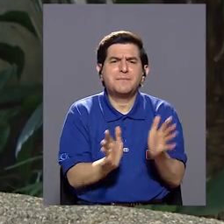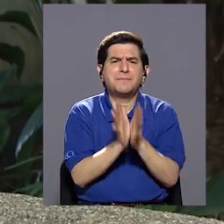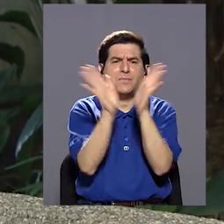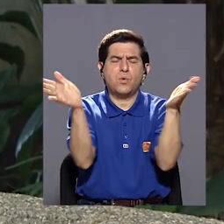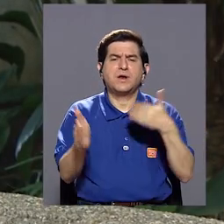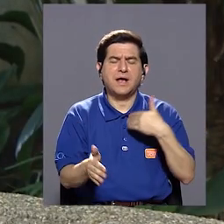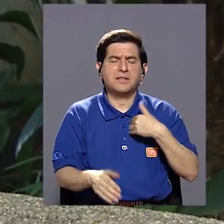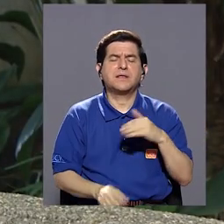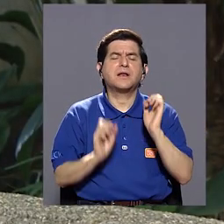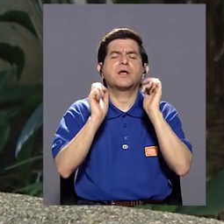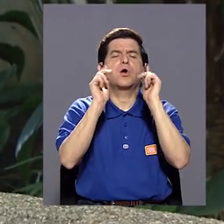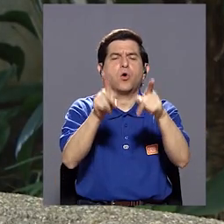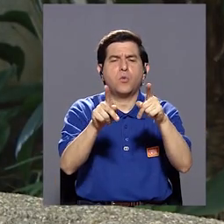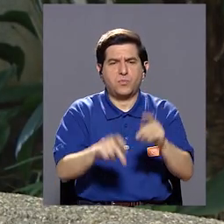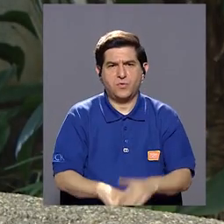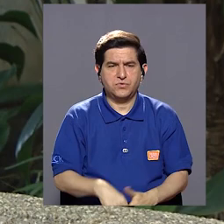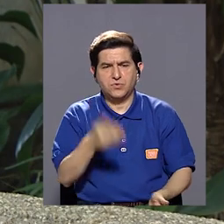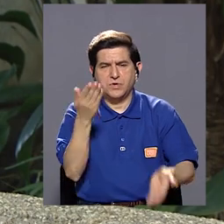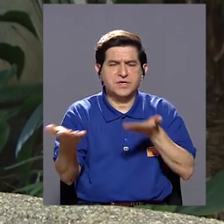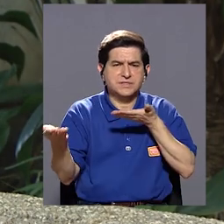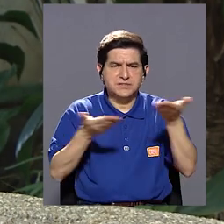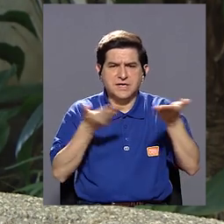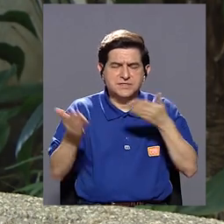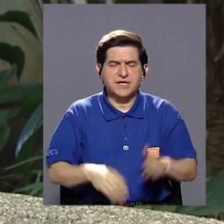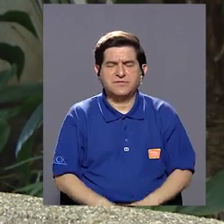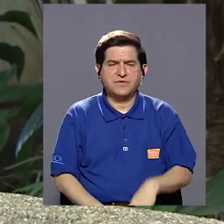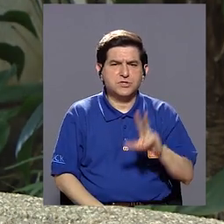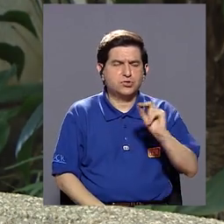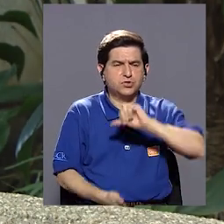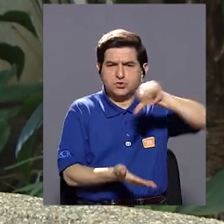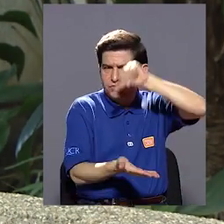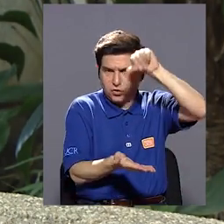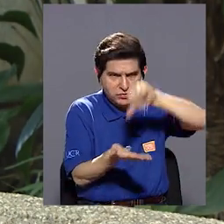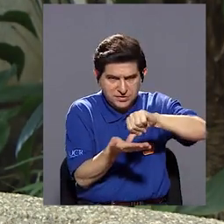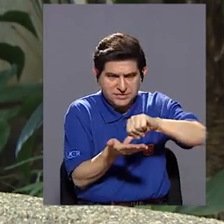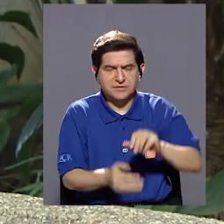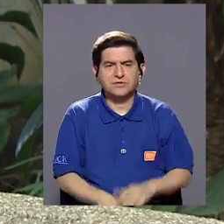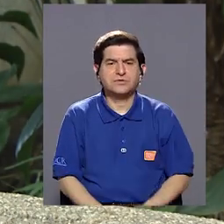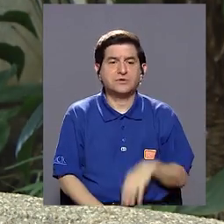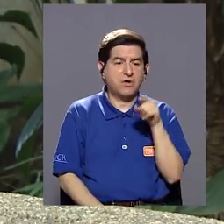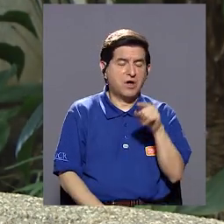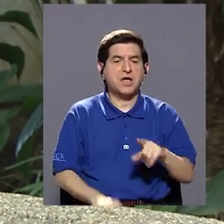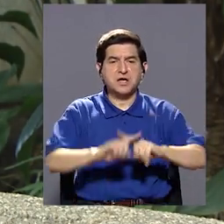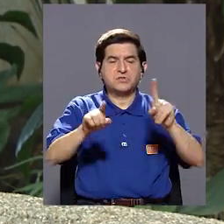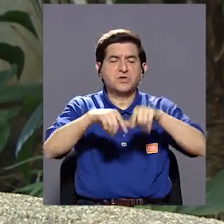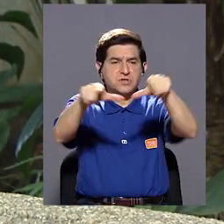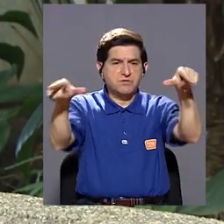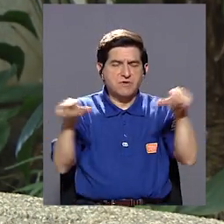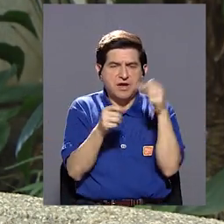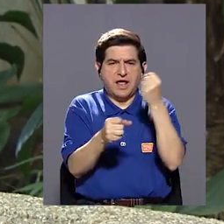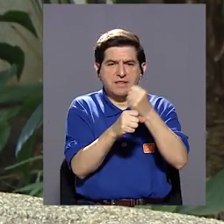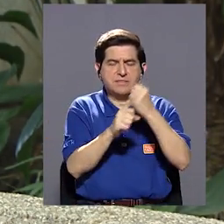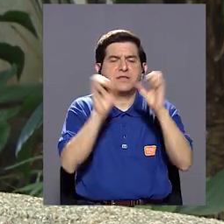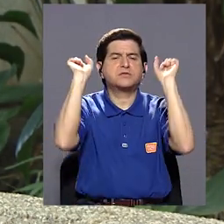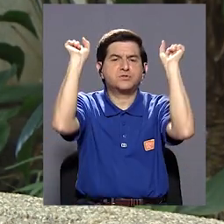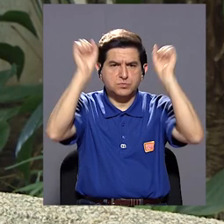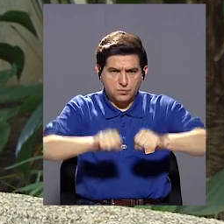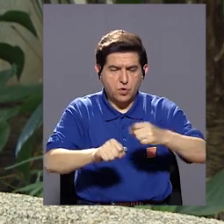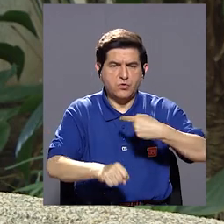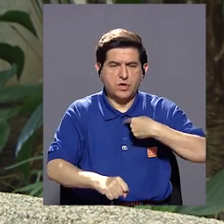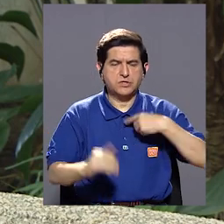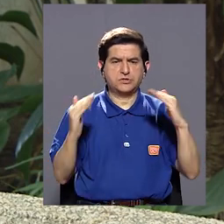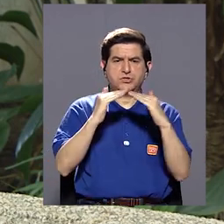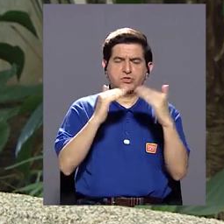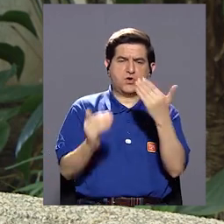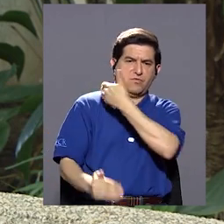las instituciones públicas tienen esa facilidad de tener ciertos servicios desconcentrados y eso podría habilitar que ciertas estaciones de trabajo estén